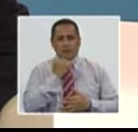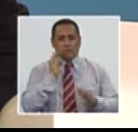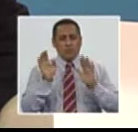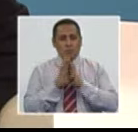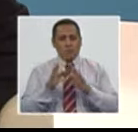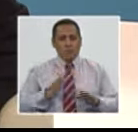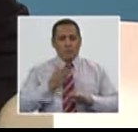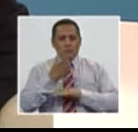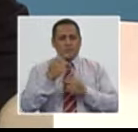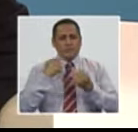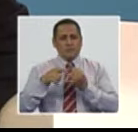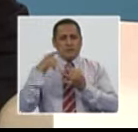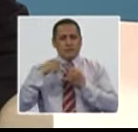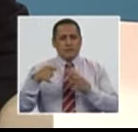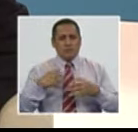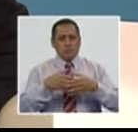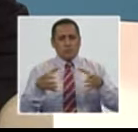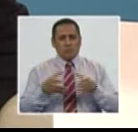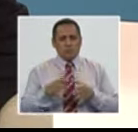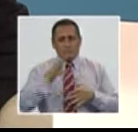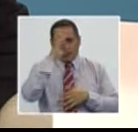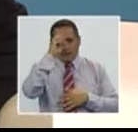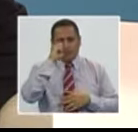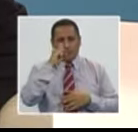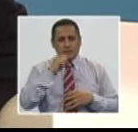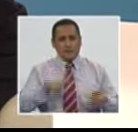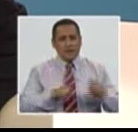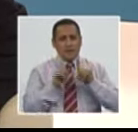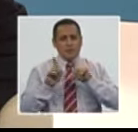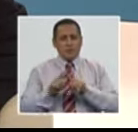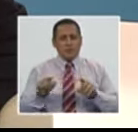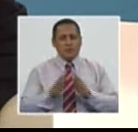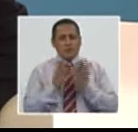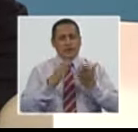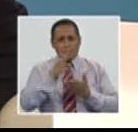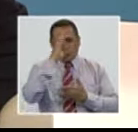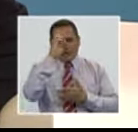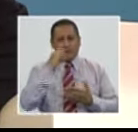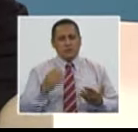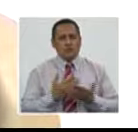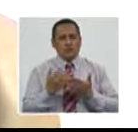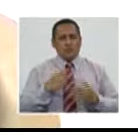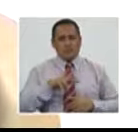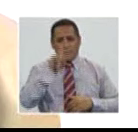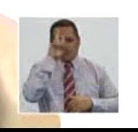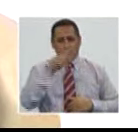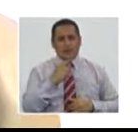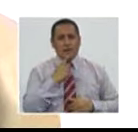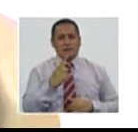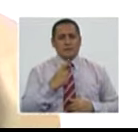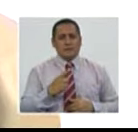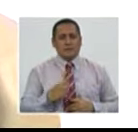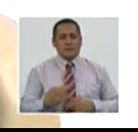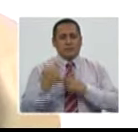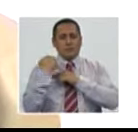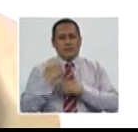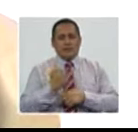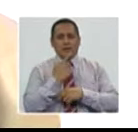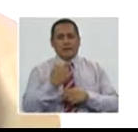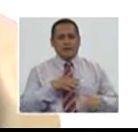nos acercamos indistintamente a un consulado o a la embajada o al consulado peruano es el que